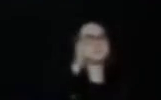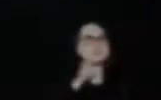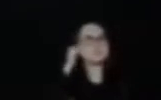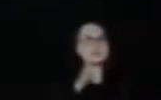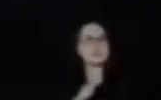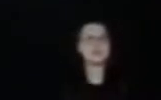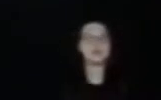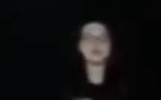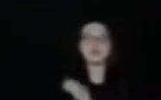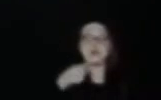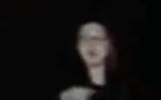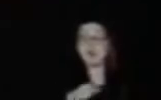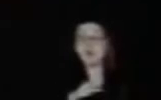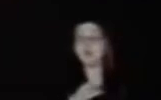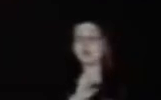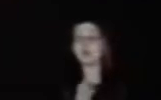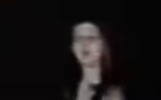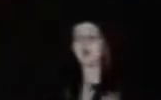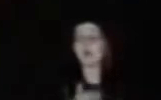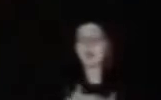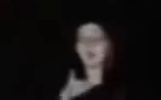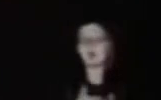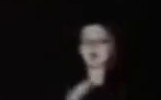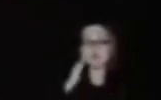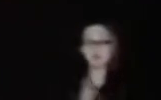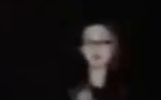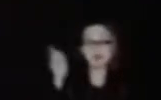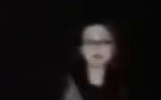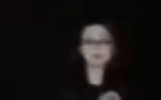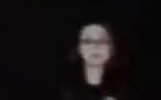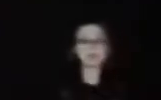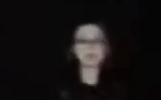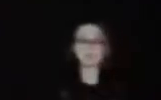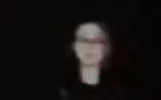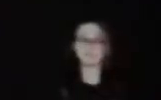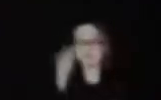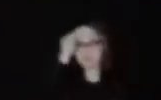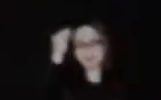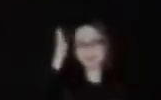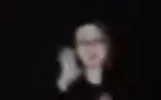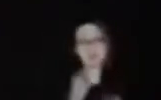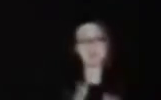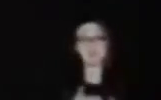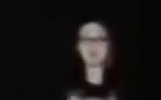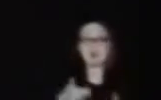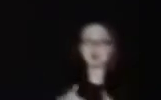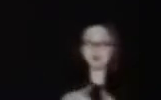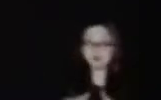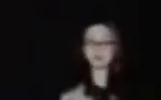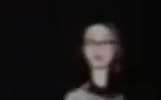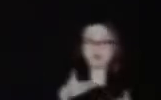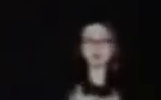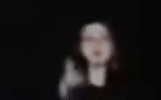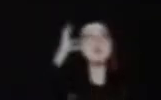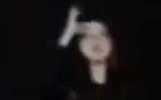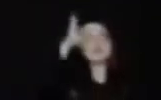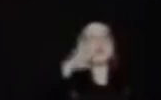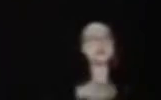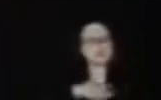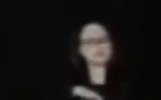del punto final y de pensar y trabajar hacia el